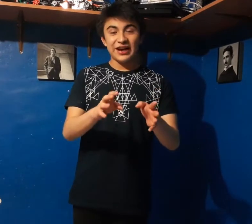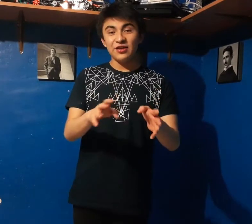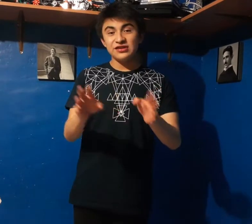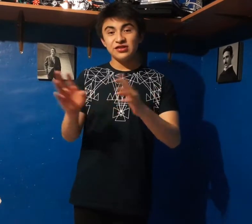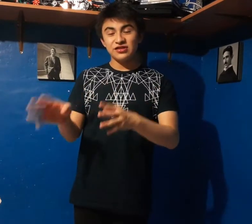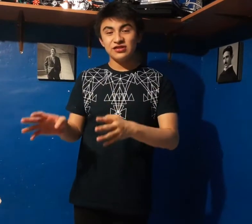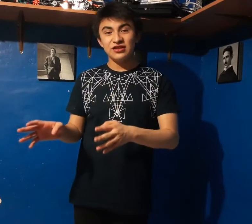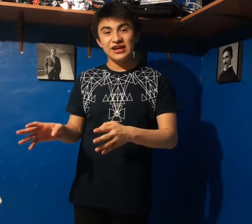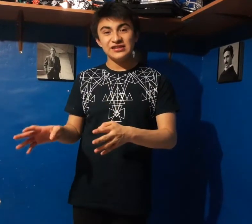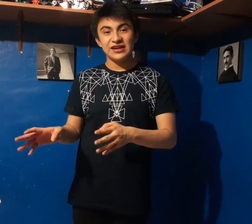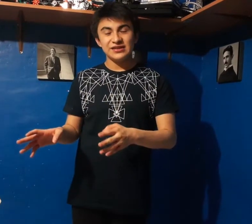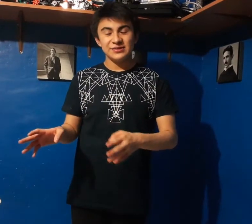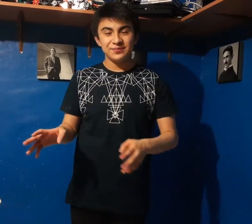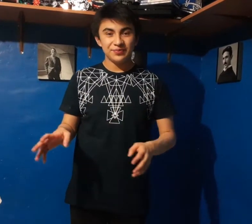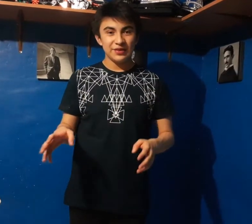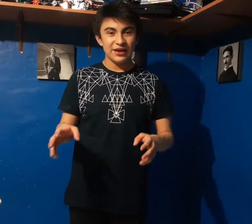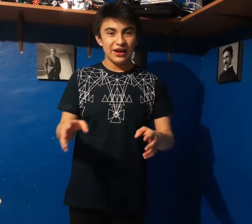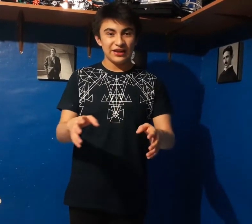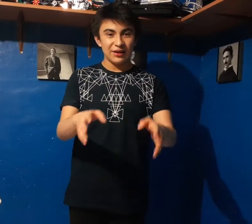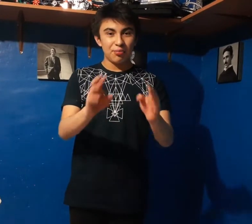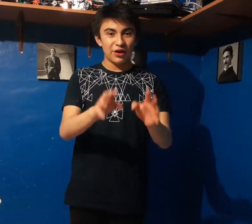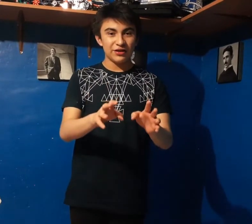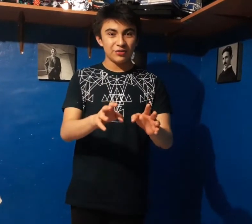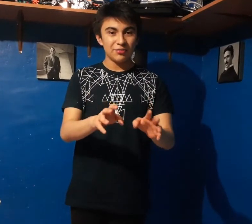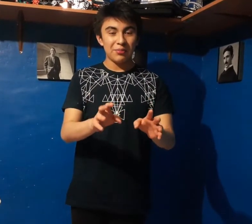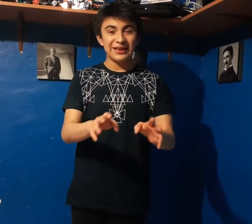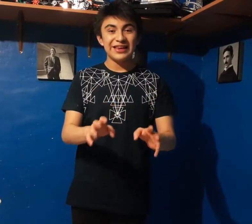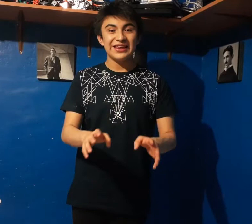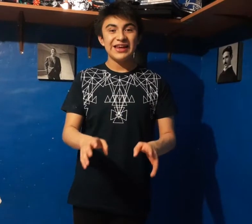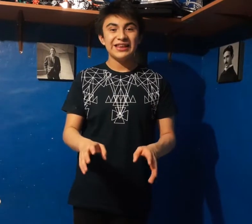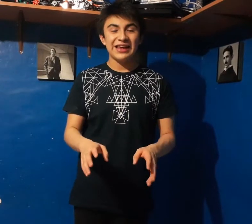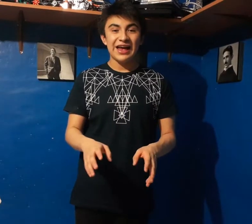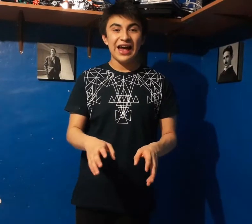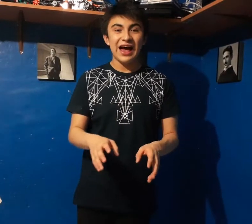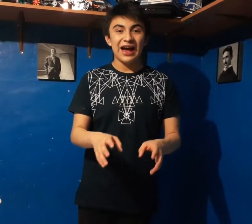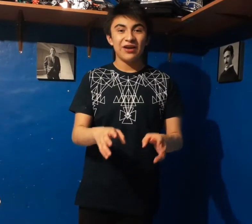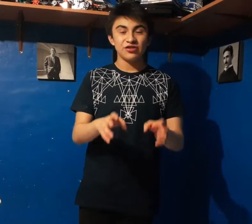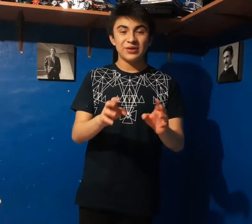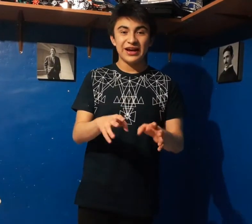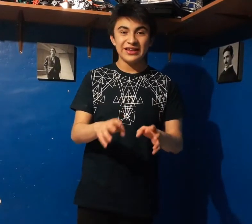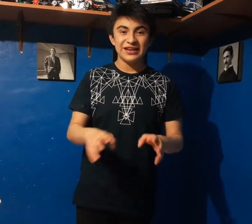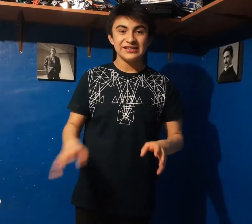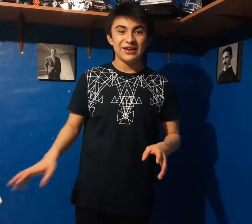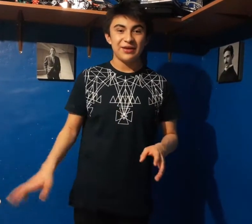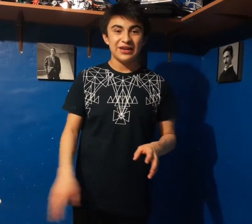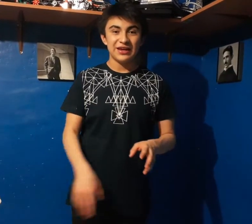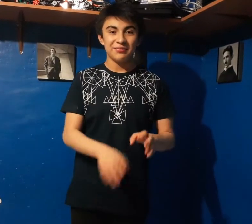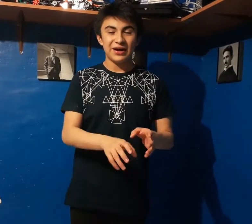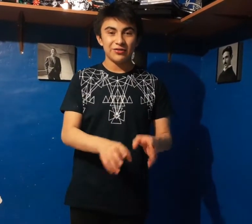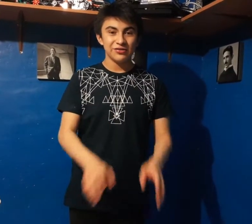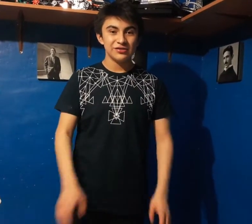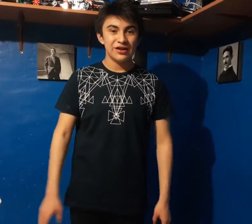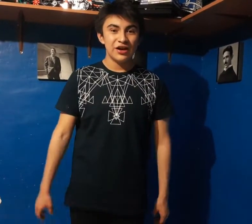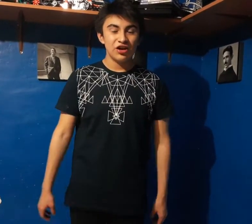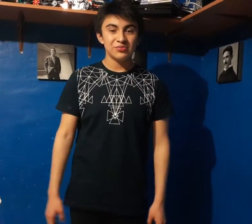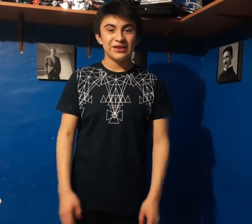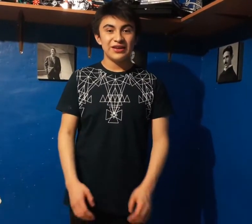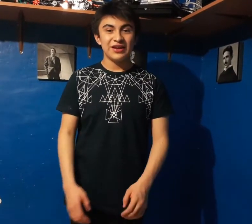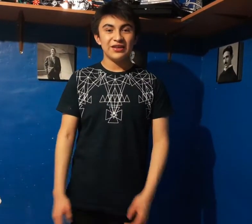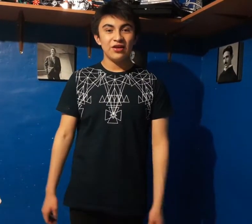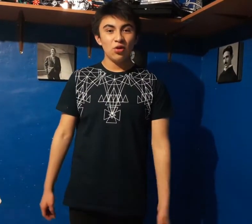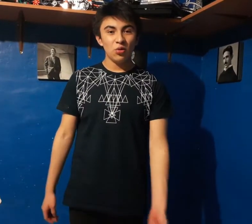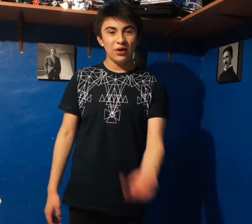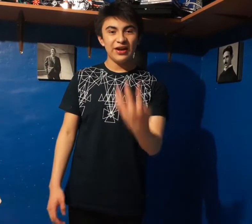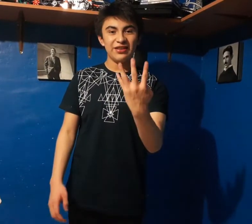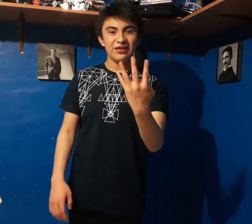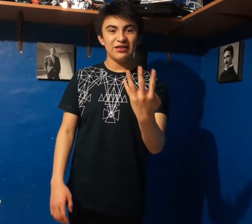Se le ganaron estos 10 días y en el puerto mantenían a los mercaderes que venían en barcos, los